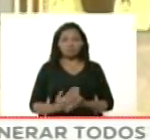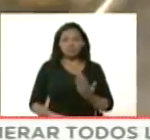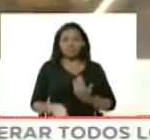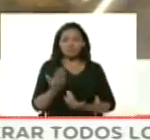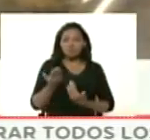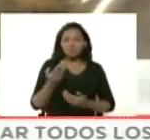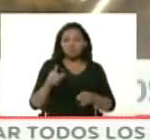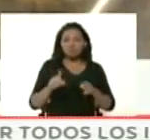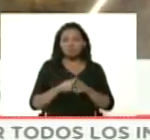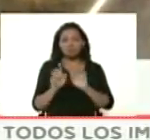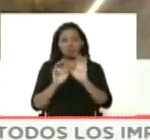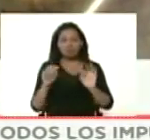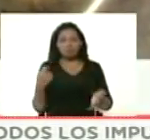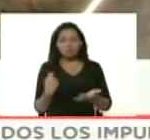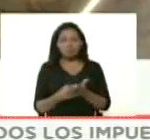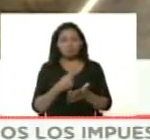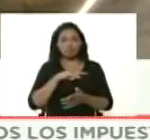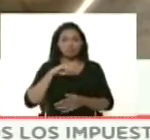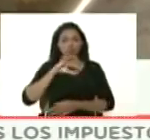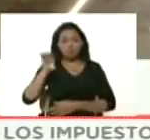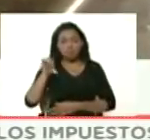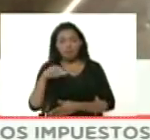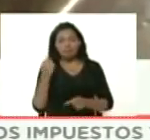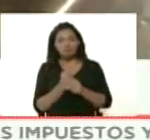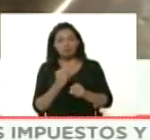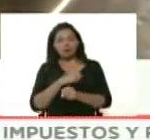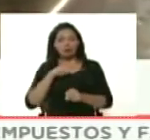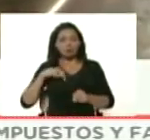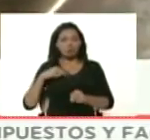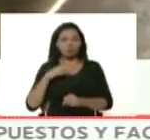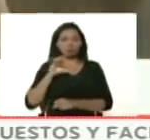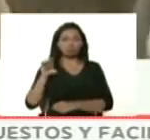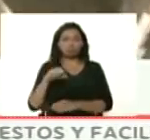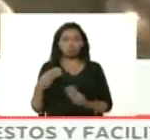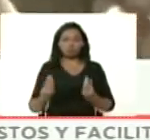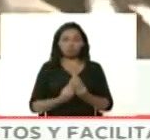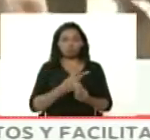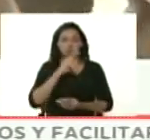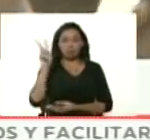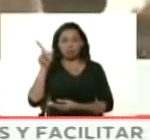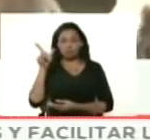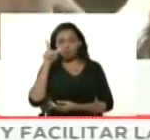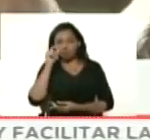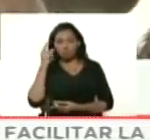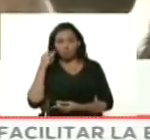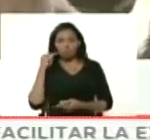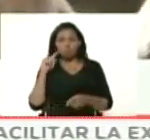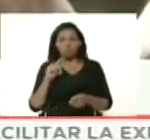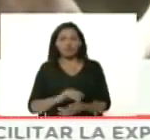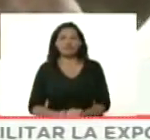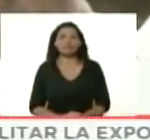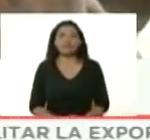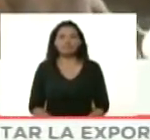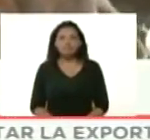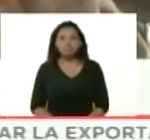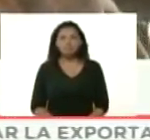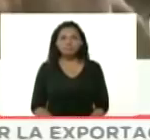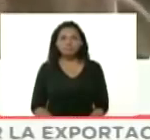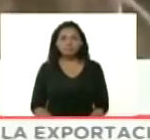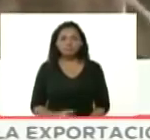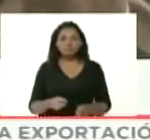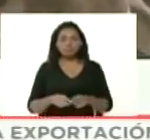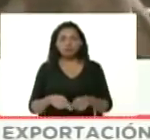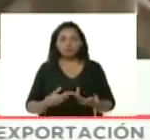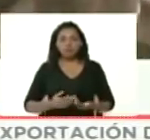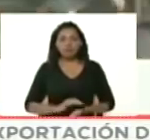importante invertir en nuestro país, trabajar en nuestro país junto con los venezolanos y las venezolanas que estamos acá, sacando